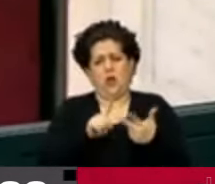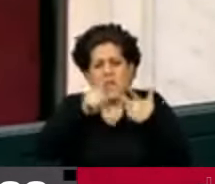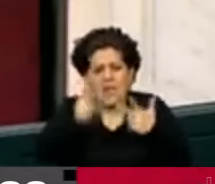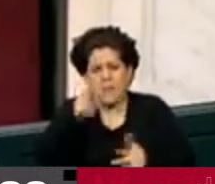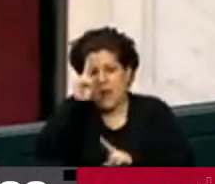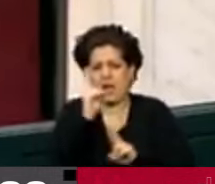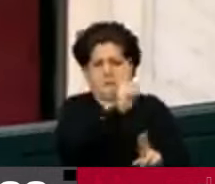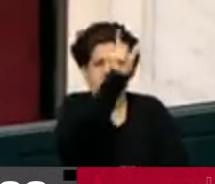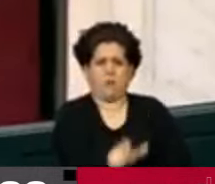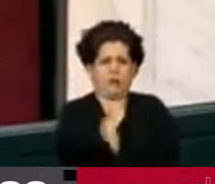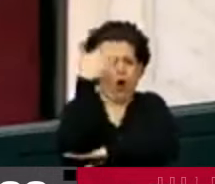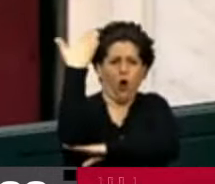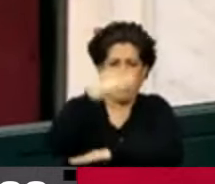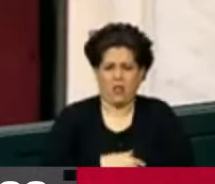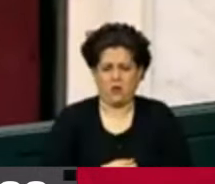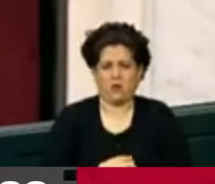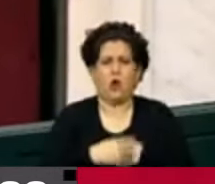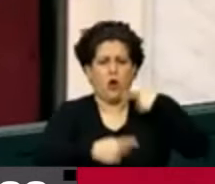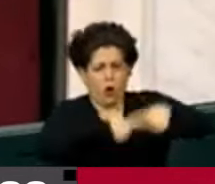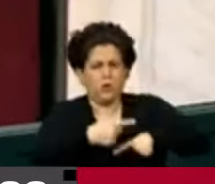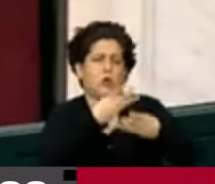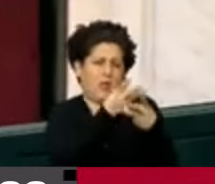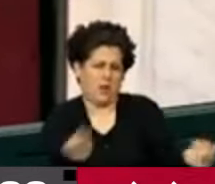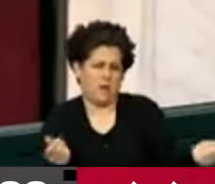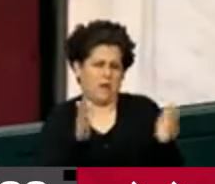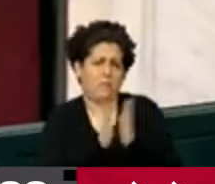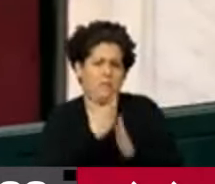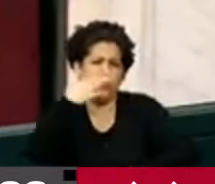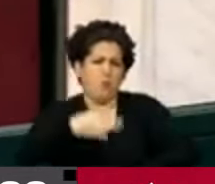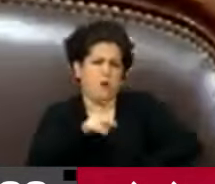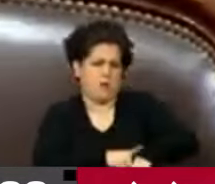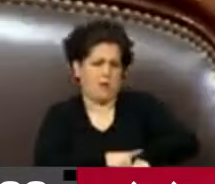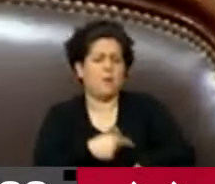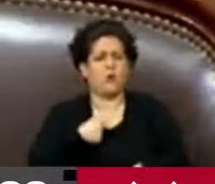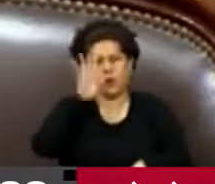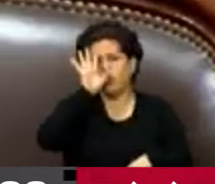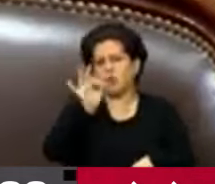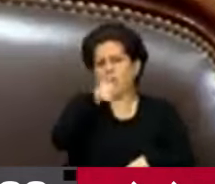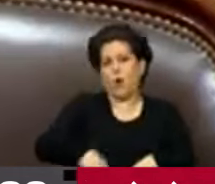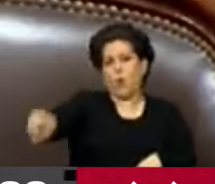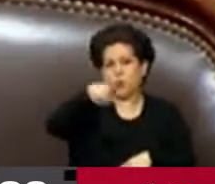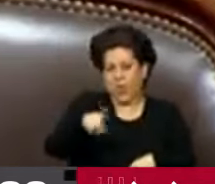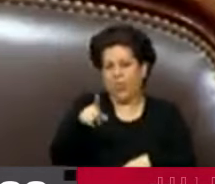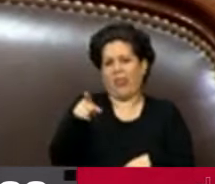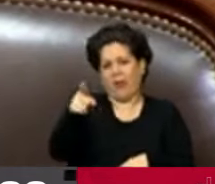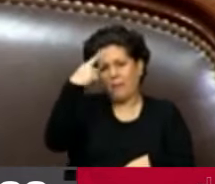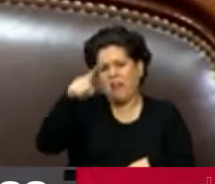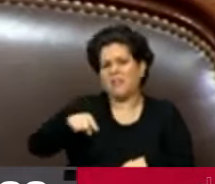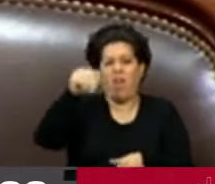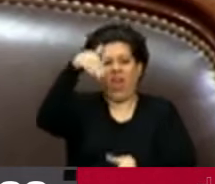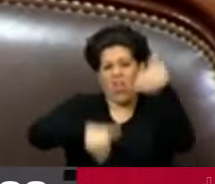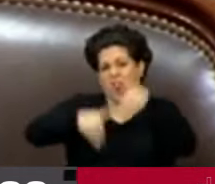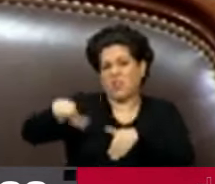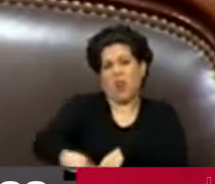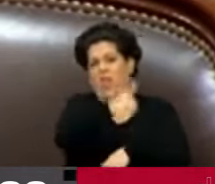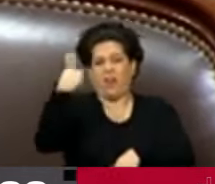al orador. Continúe y termine, diputado, por favor, que está el tiempo cumplido. Yo sé que para ustedes la política es ganar elecciones a la vuelta